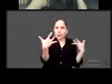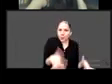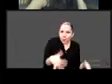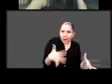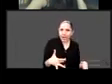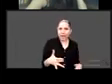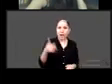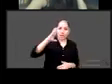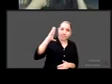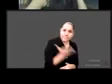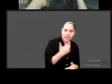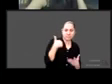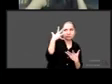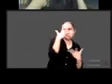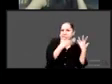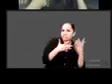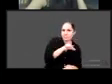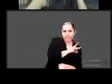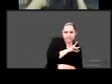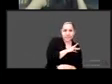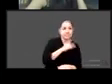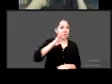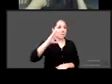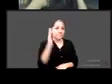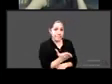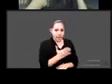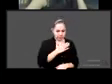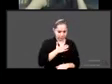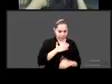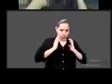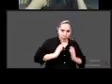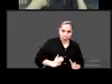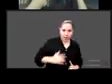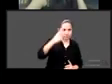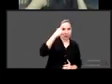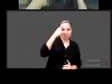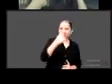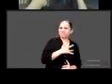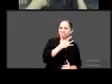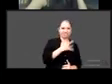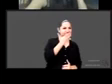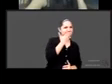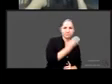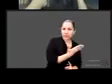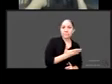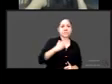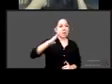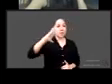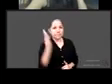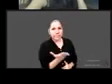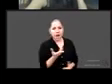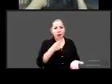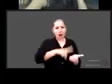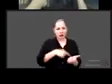atemoriza, porque compromete su salud física y mental, porque despierta sentimientos que los pueden intoxicar en términos